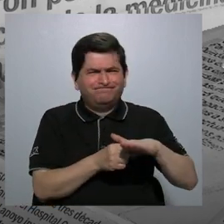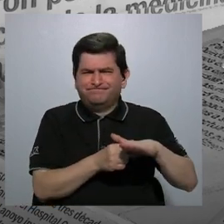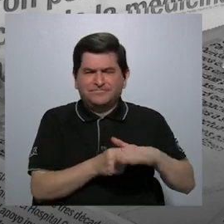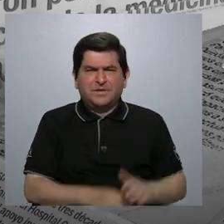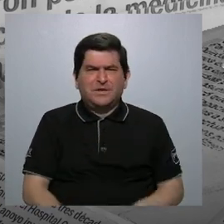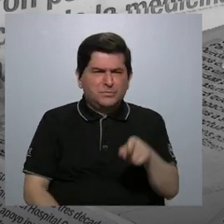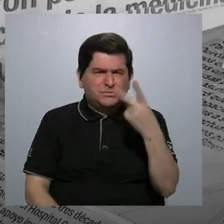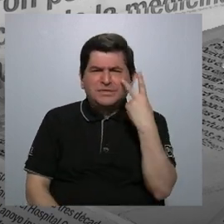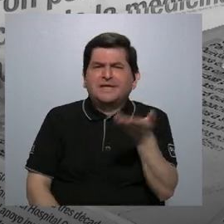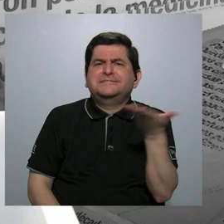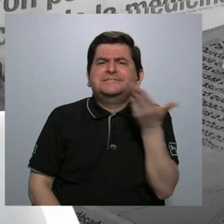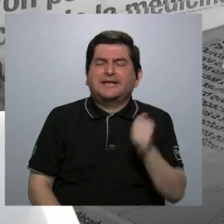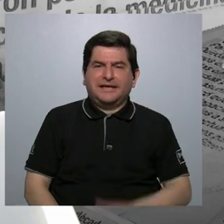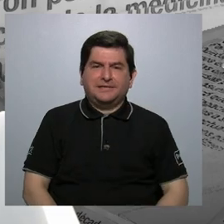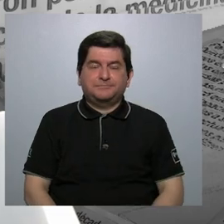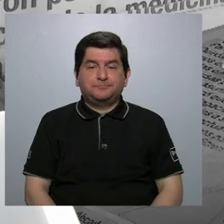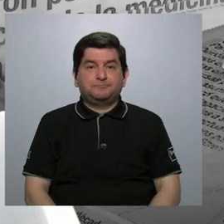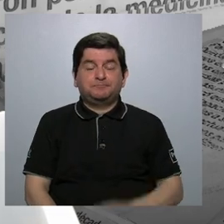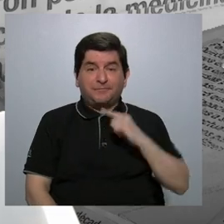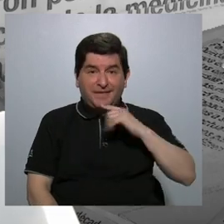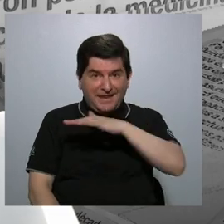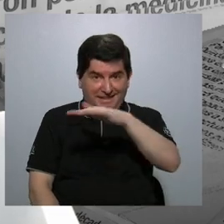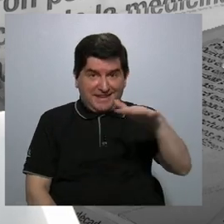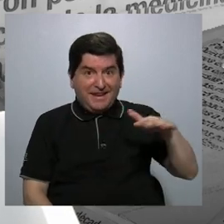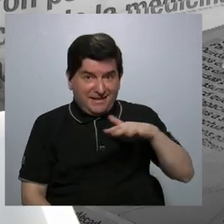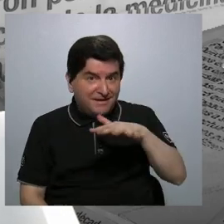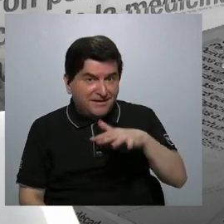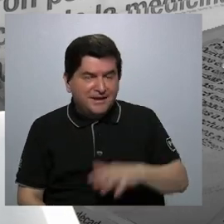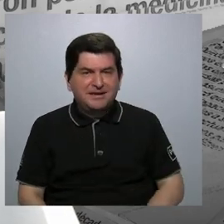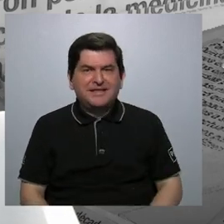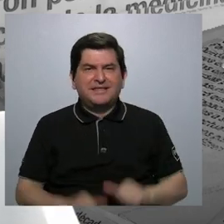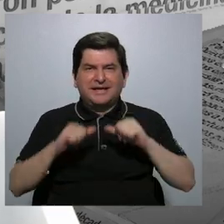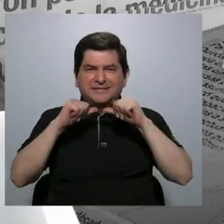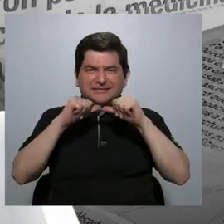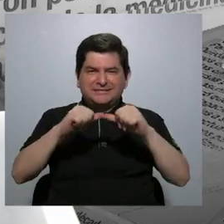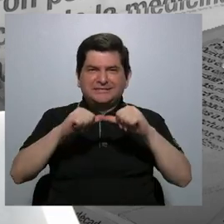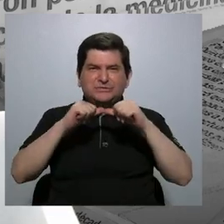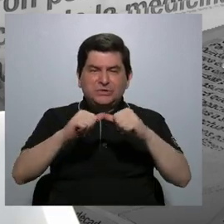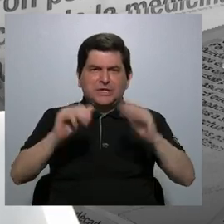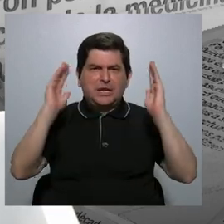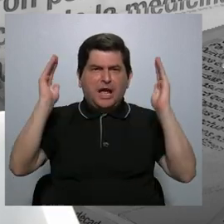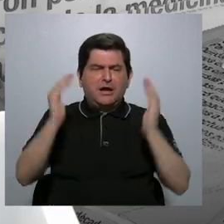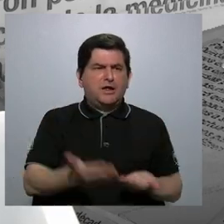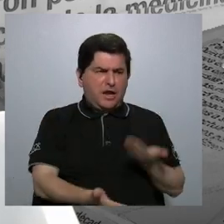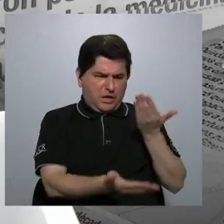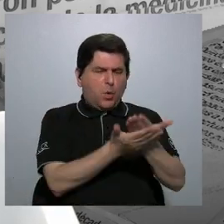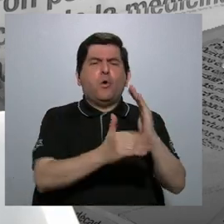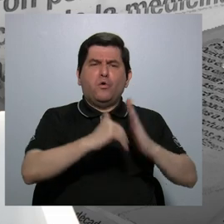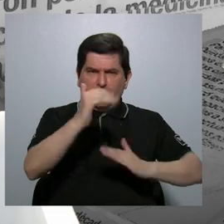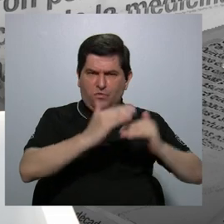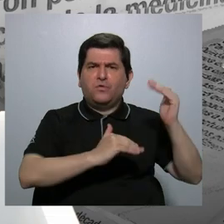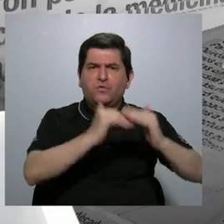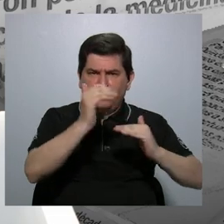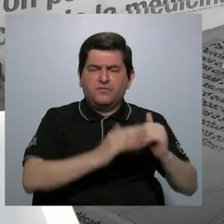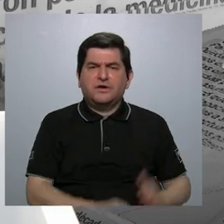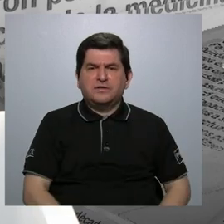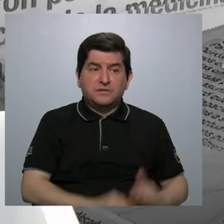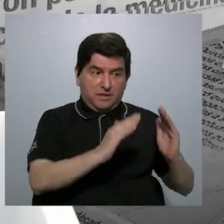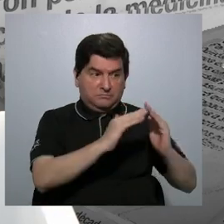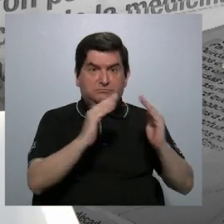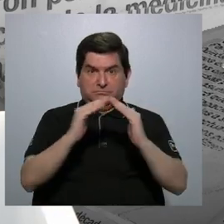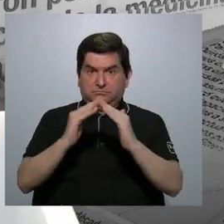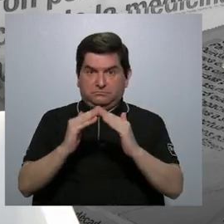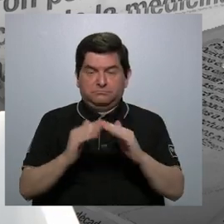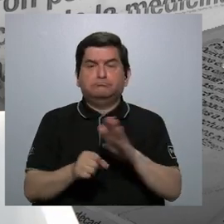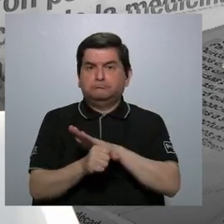están viendo ustedes? Bueno, en realidad sigue habiendo una gran oferta de construcción, o sea, de vivienda, porque se